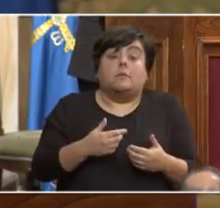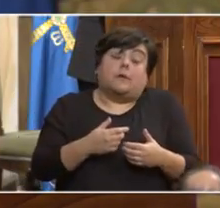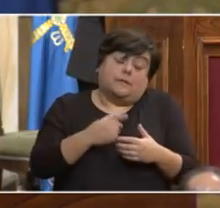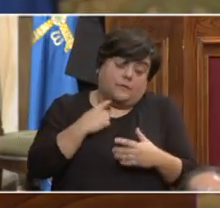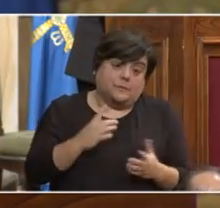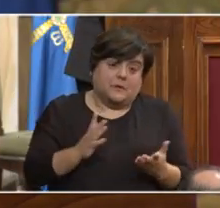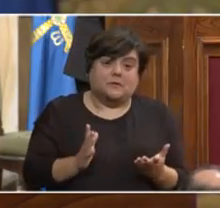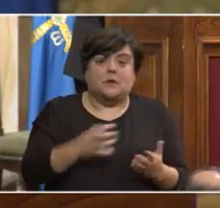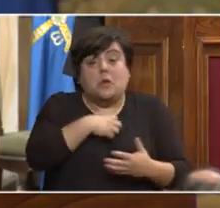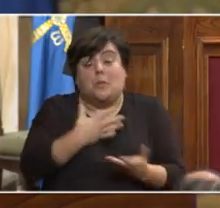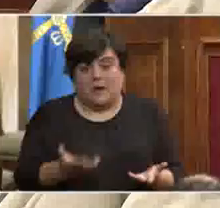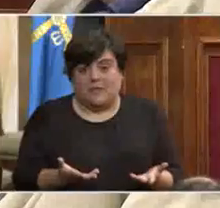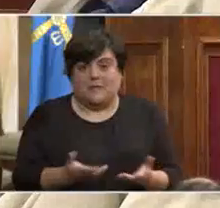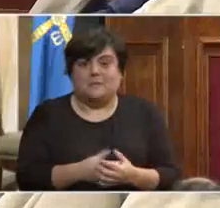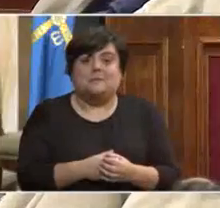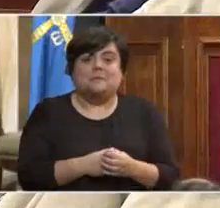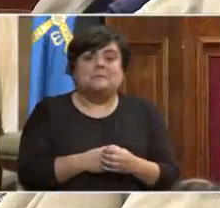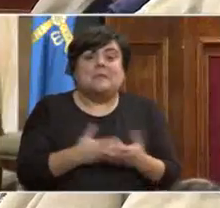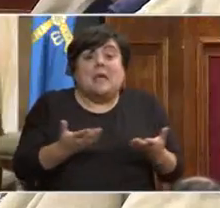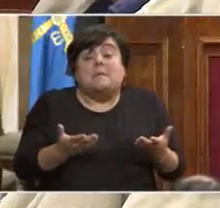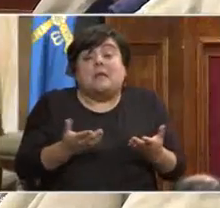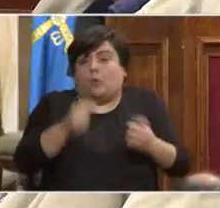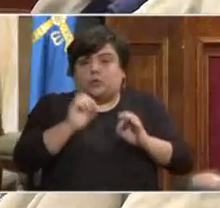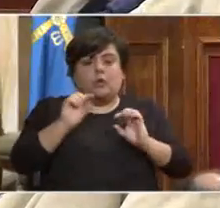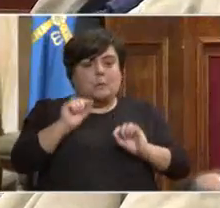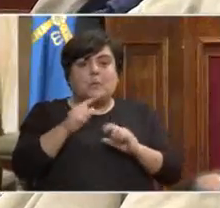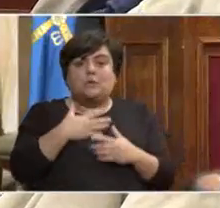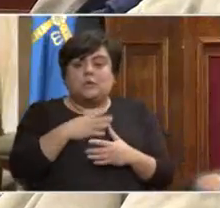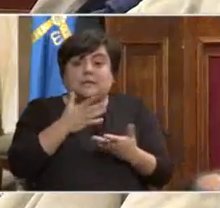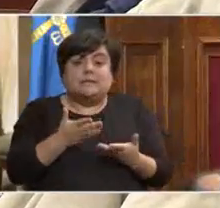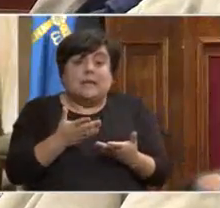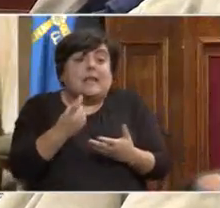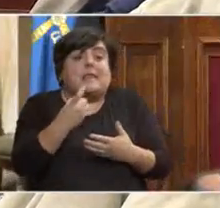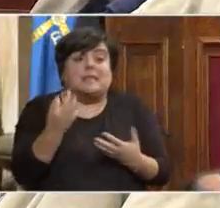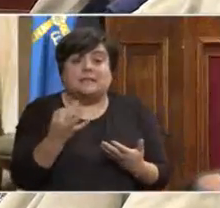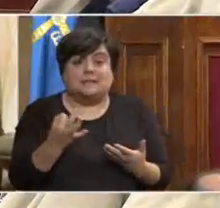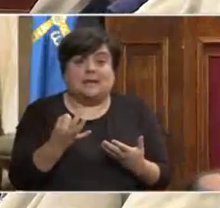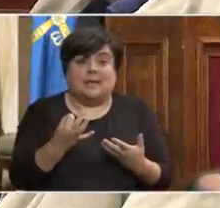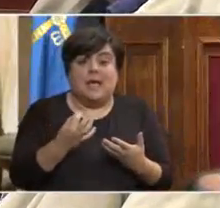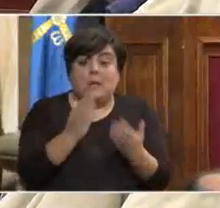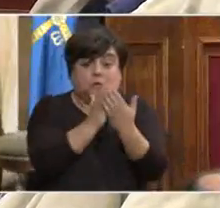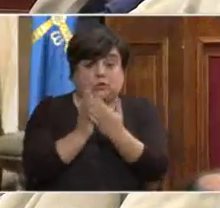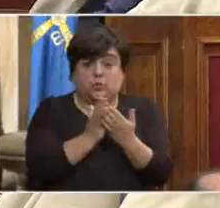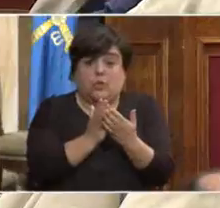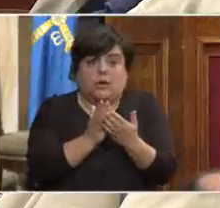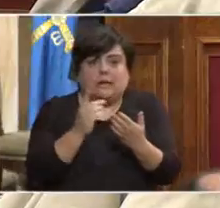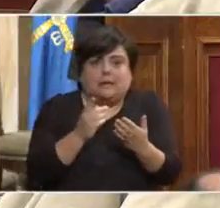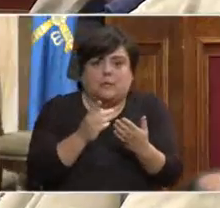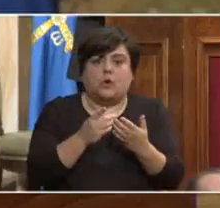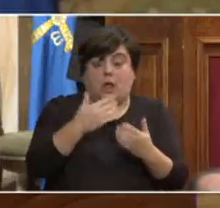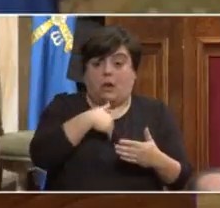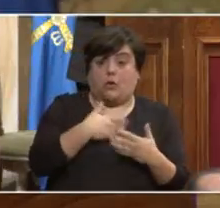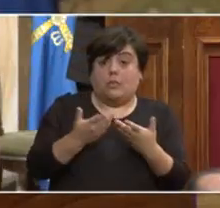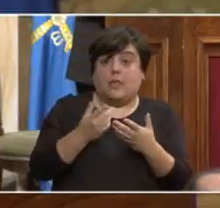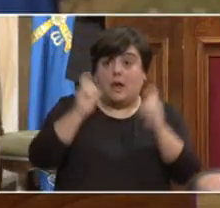Frustrado. Y para llegar a este punto ha sido necesario realizar unos estudios ciertamente dificultados por el legado de Mastropiero.